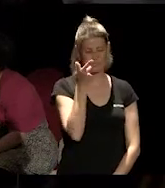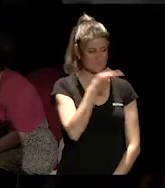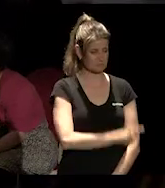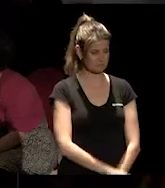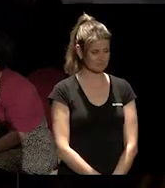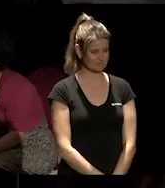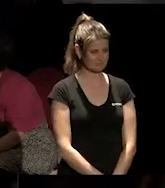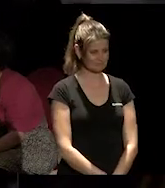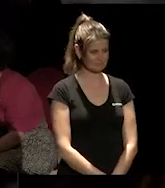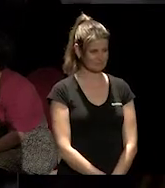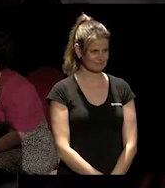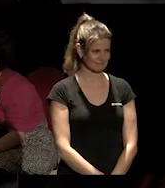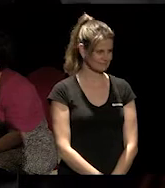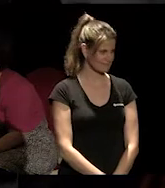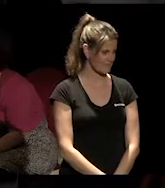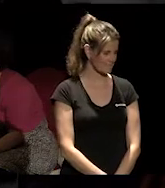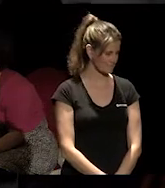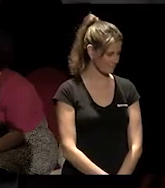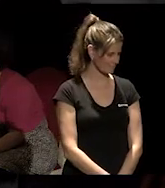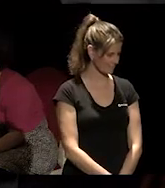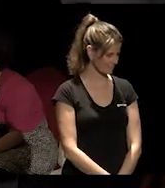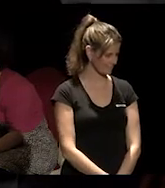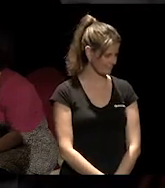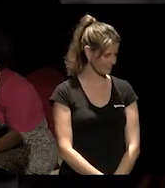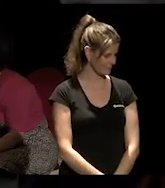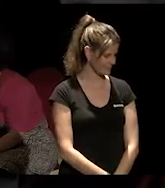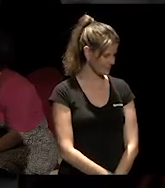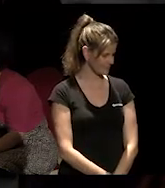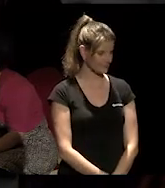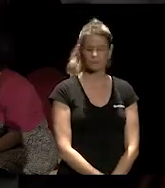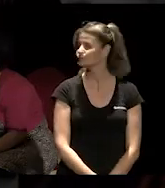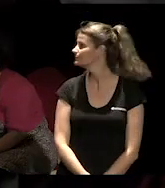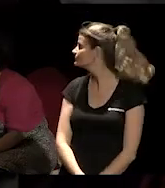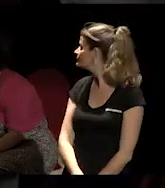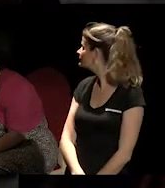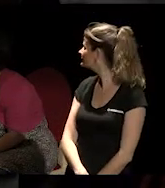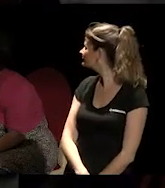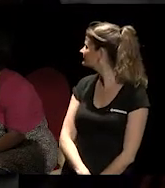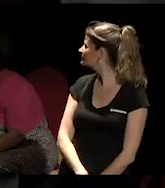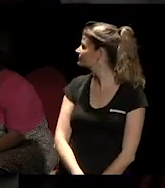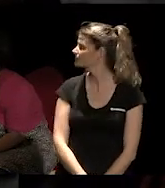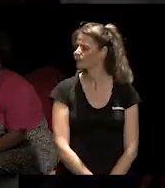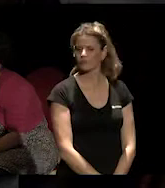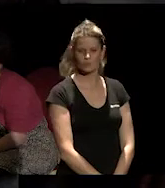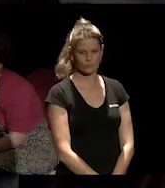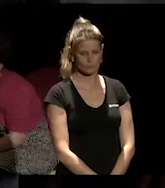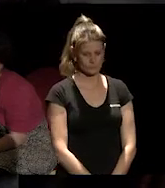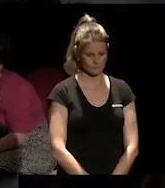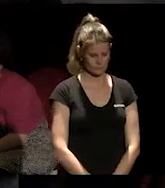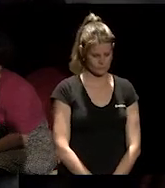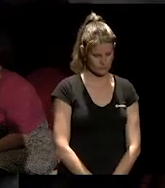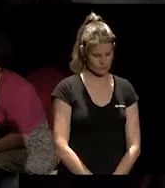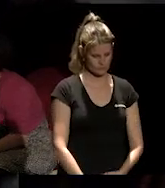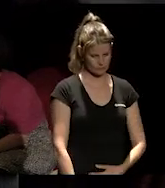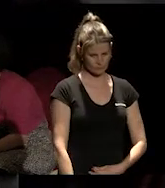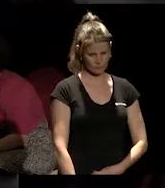Prophesize with your pen and keep your eyes wide, the chance won't come again. And don't speak too